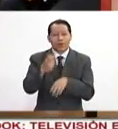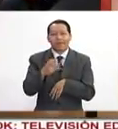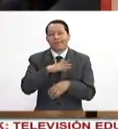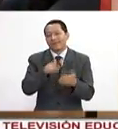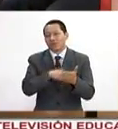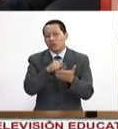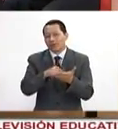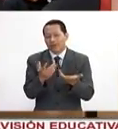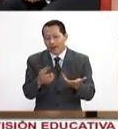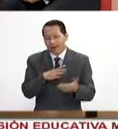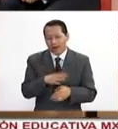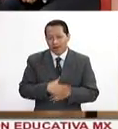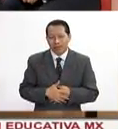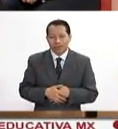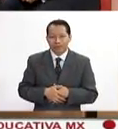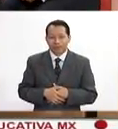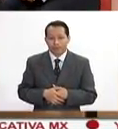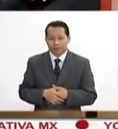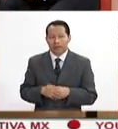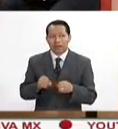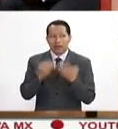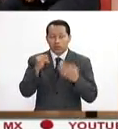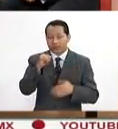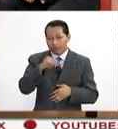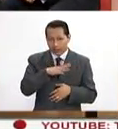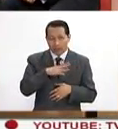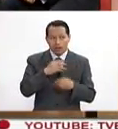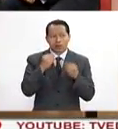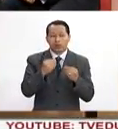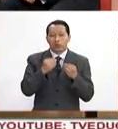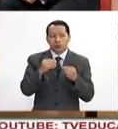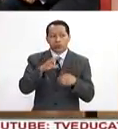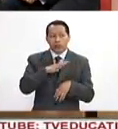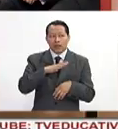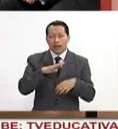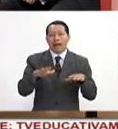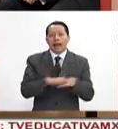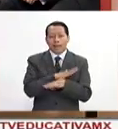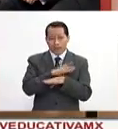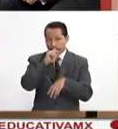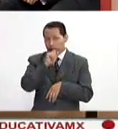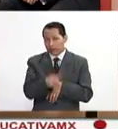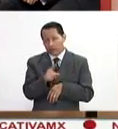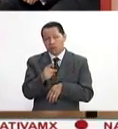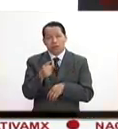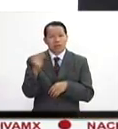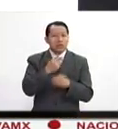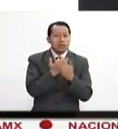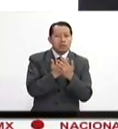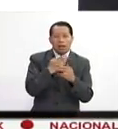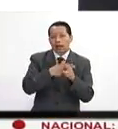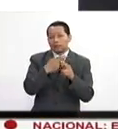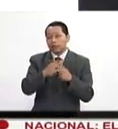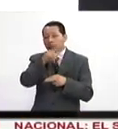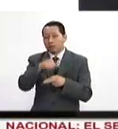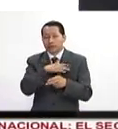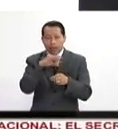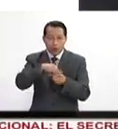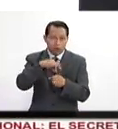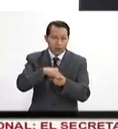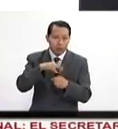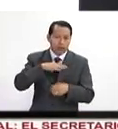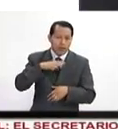¿no? Claro. En esta gran aldea. Claro, realmente sí hay mucho cambio político hoy en el Reino Unido. Creo que tendremos que esperar hasta después de la votación sobre